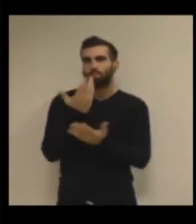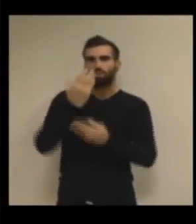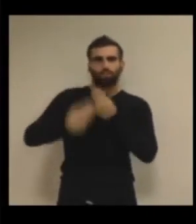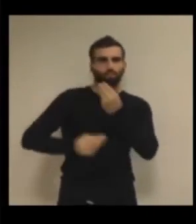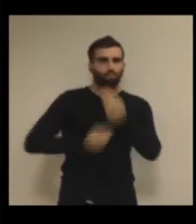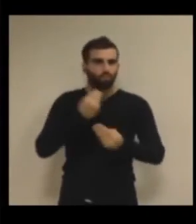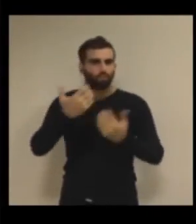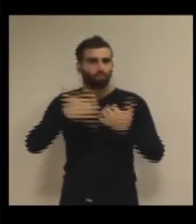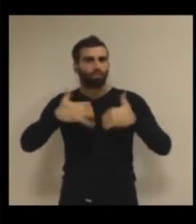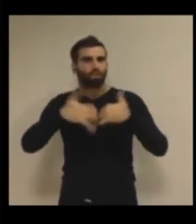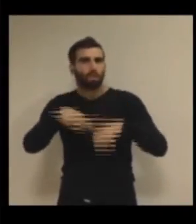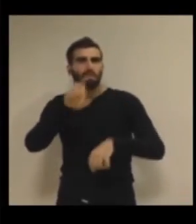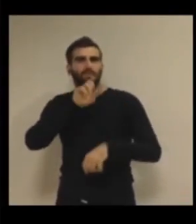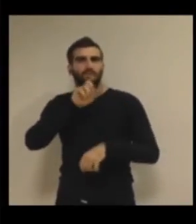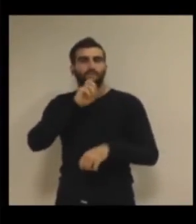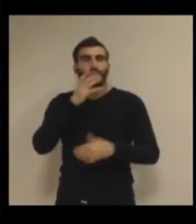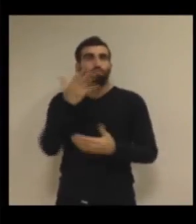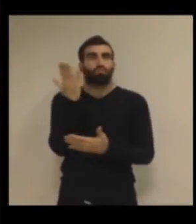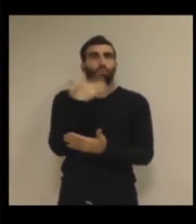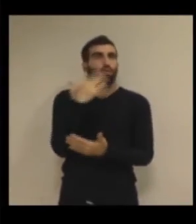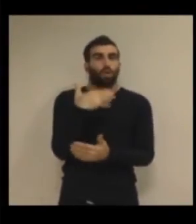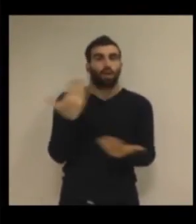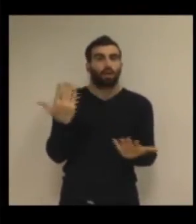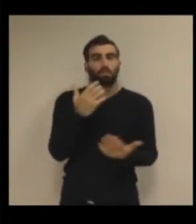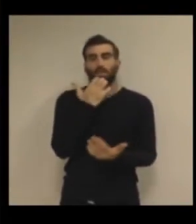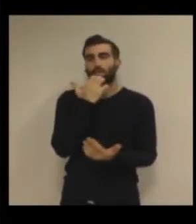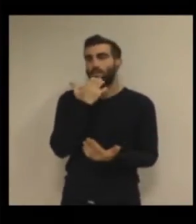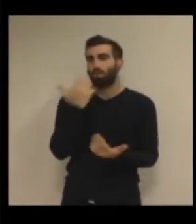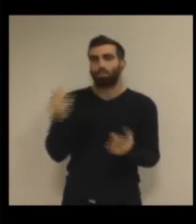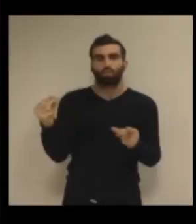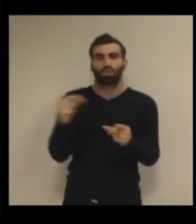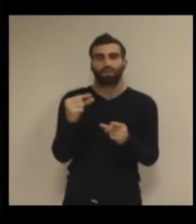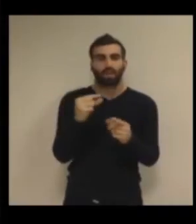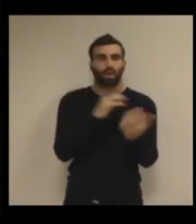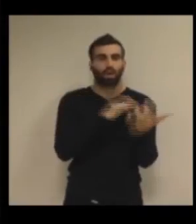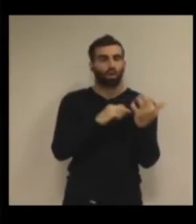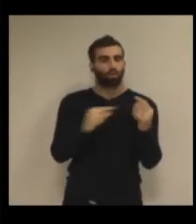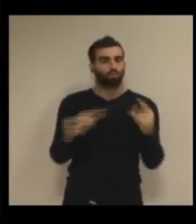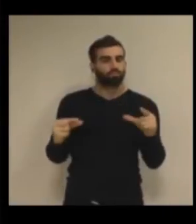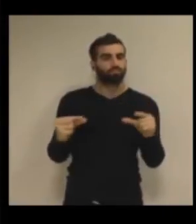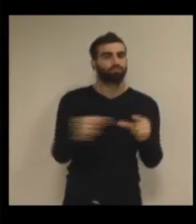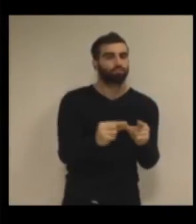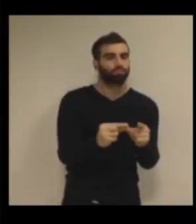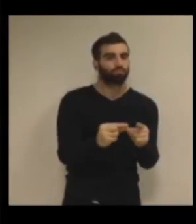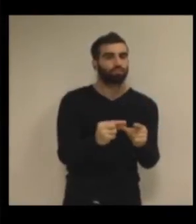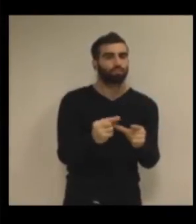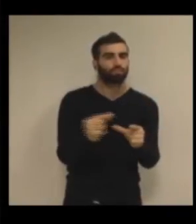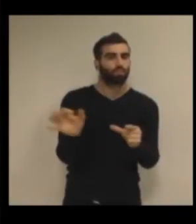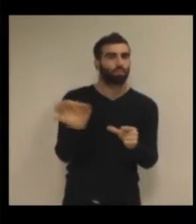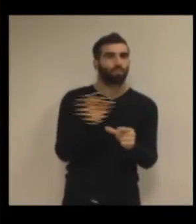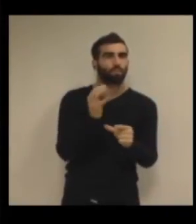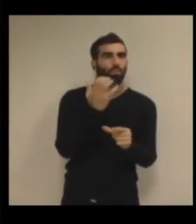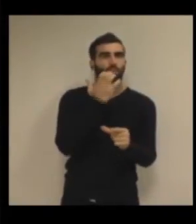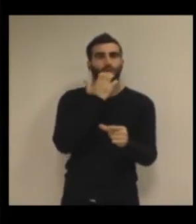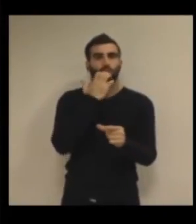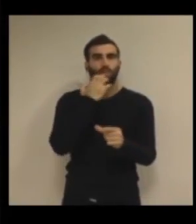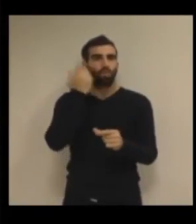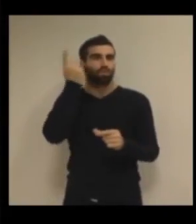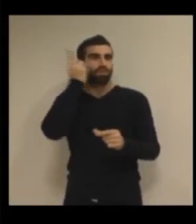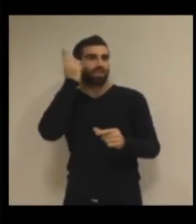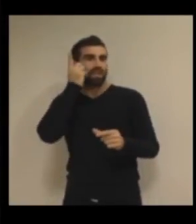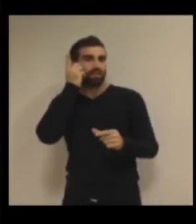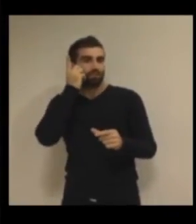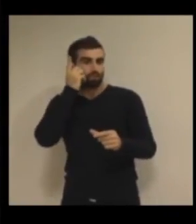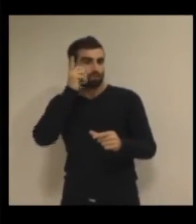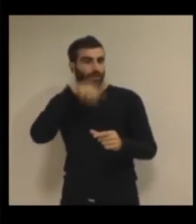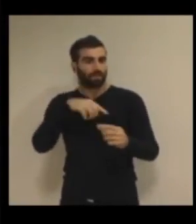pudiéramos decir que ese USB que conectas en un ordenador lo conectas con un cable USB al micro USB del teléfono